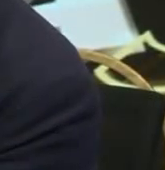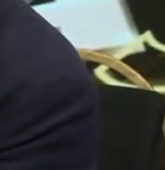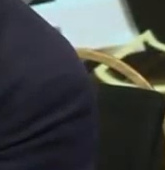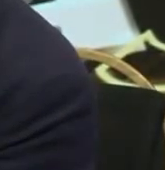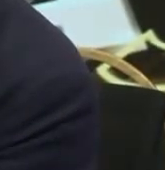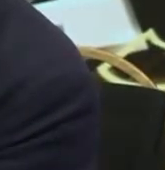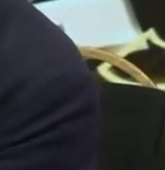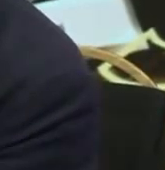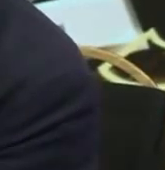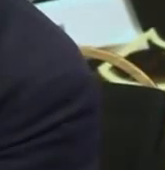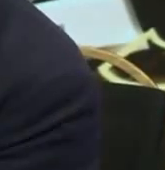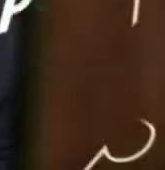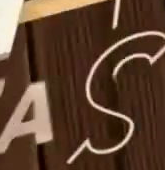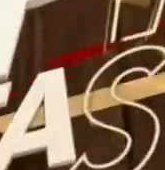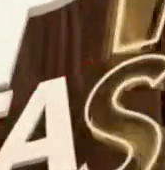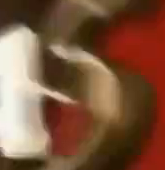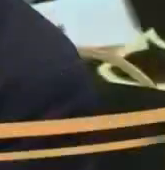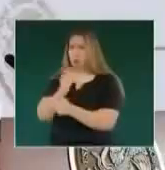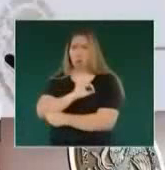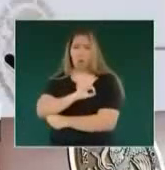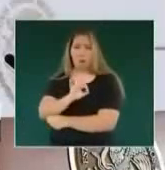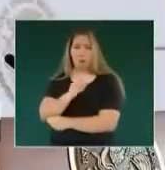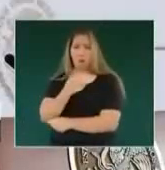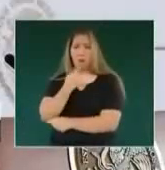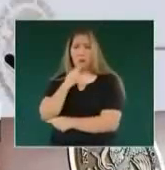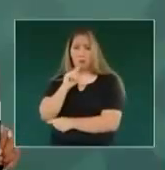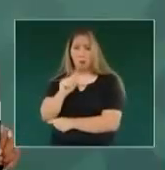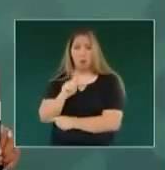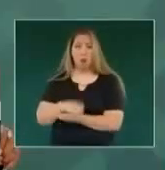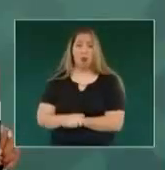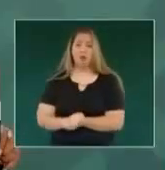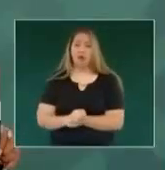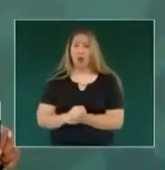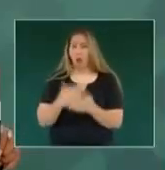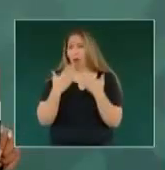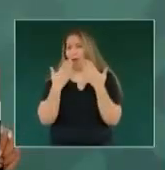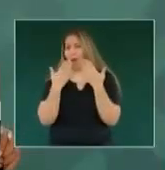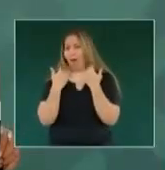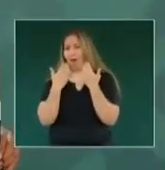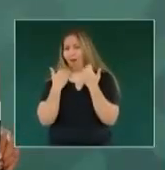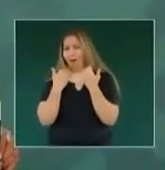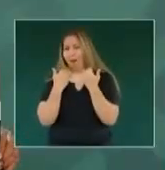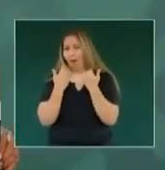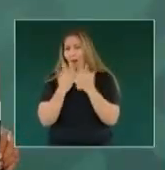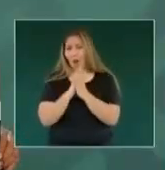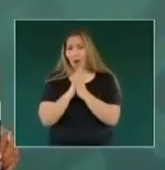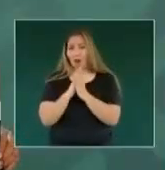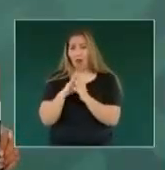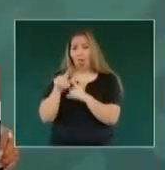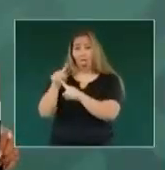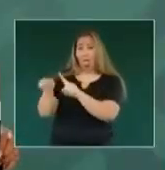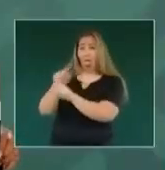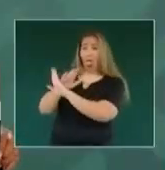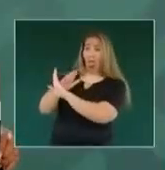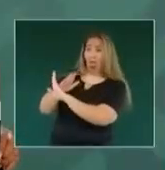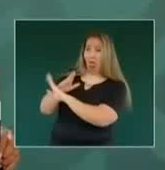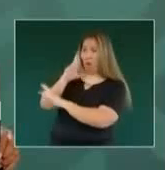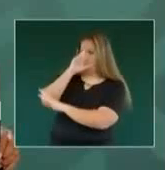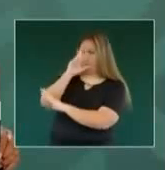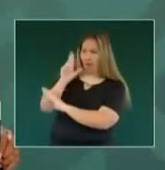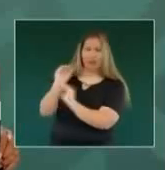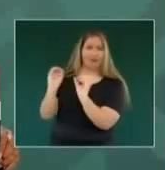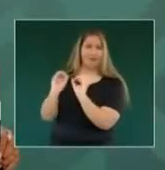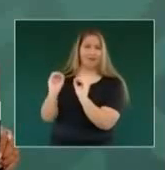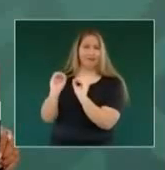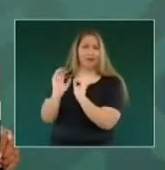que México no tiene nada que esconder ni nada de qué avergonzarse ante las denuncias en la OEA. Bueno, tanto así como que México no tiene